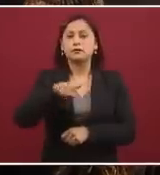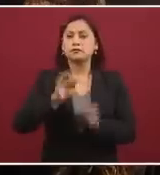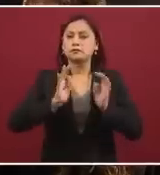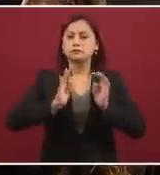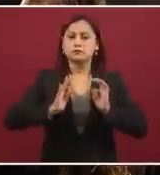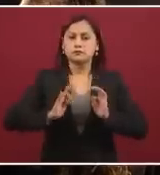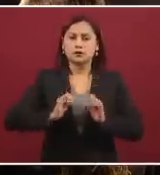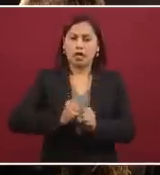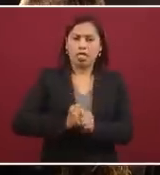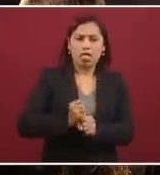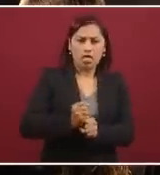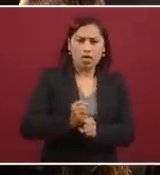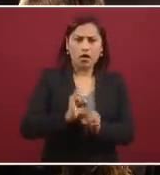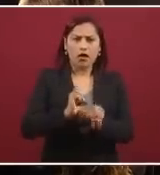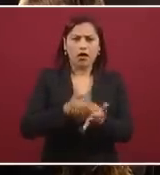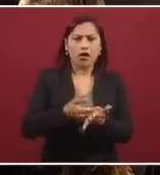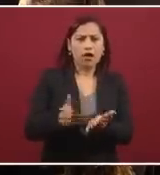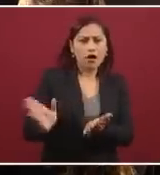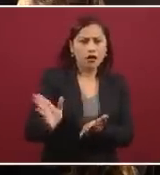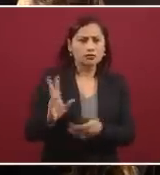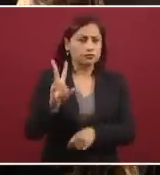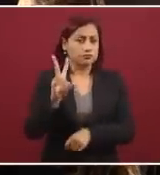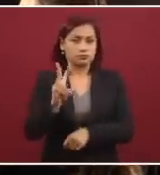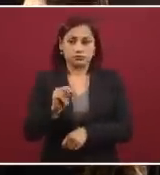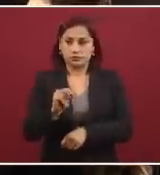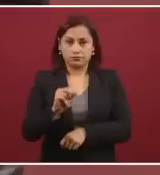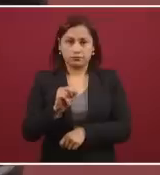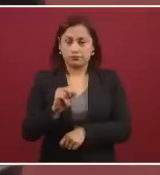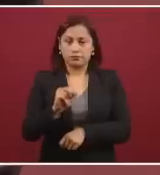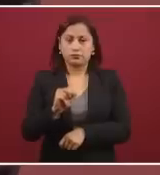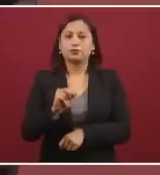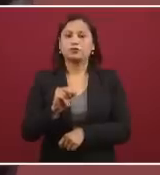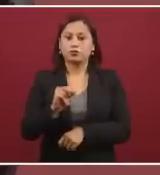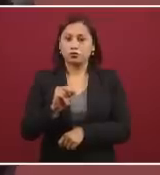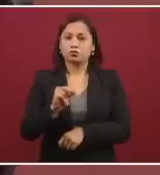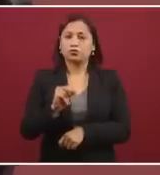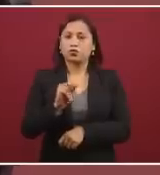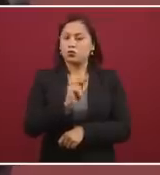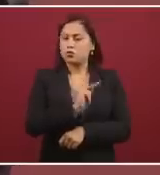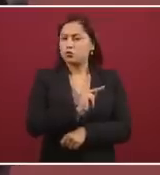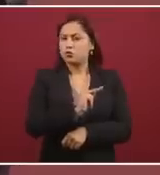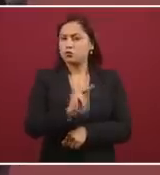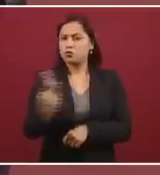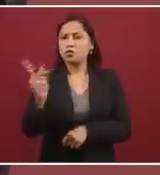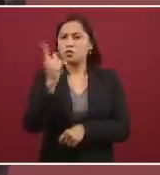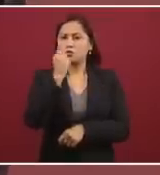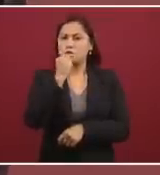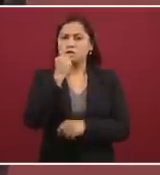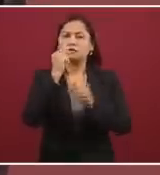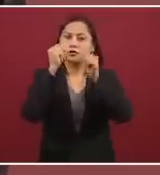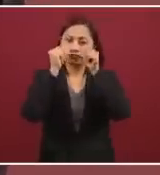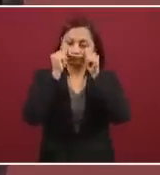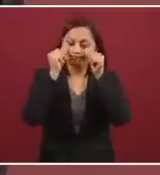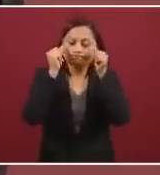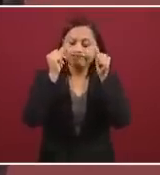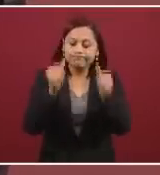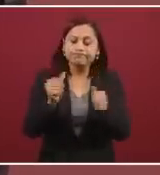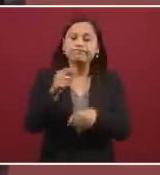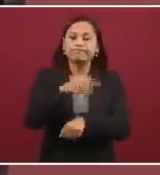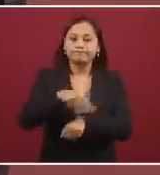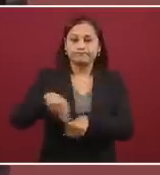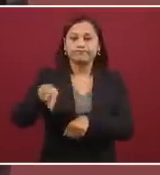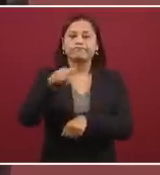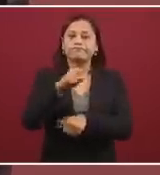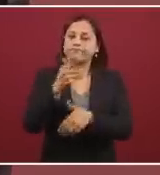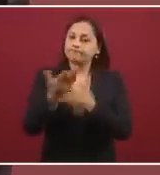que esté van a ser atendidos como lo